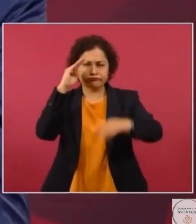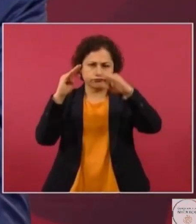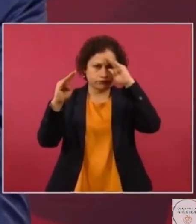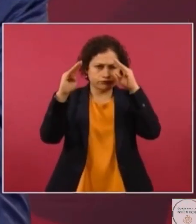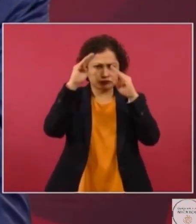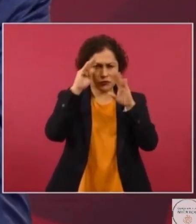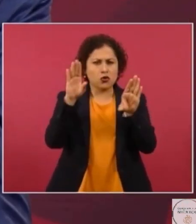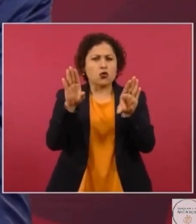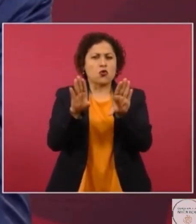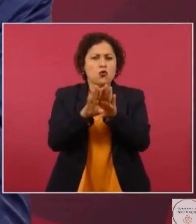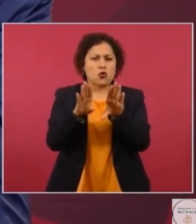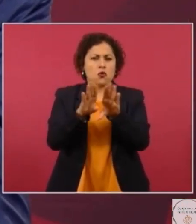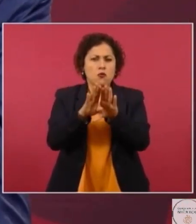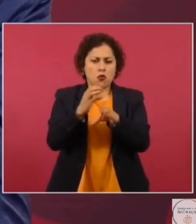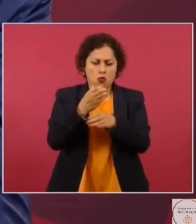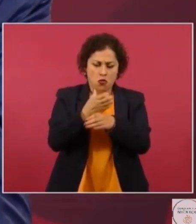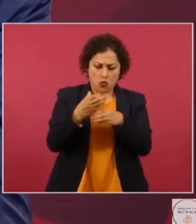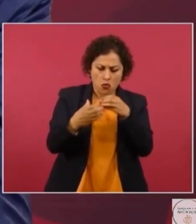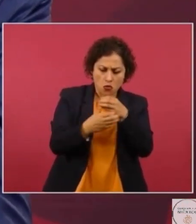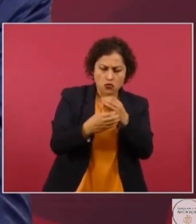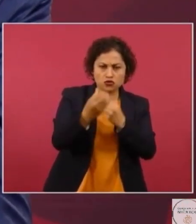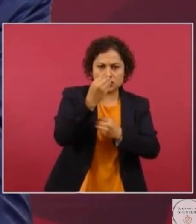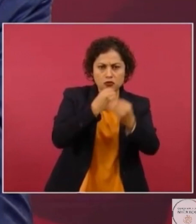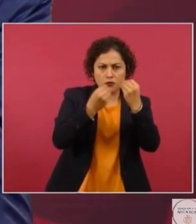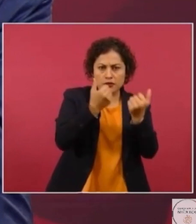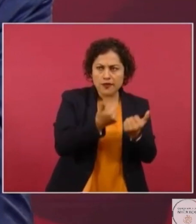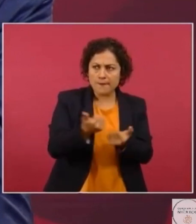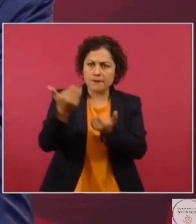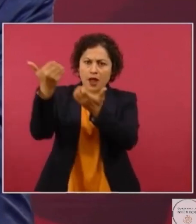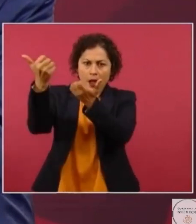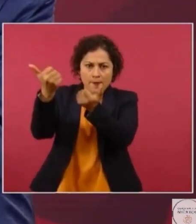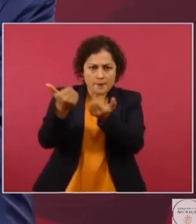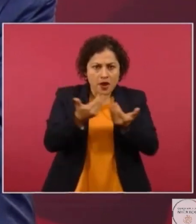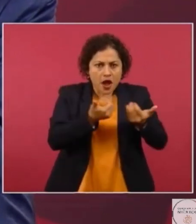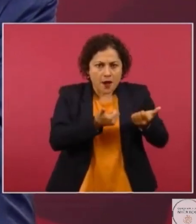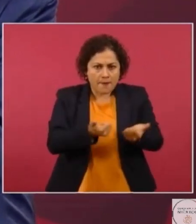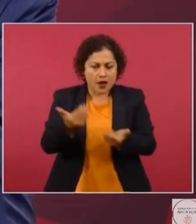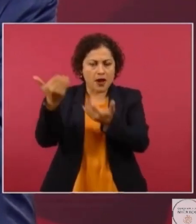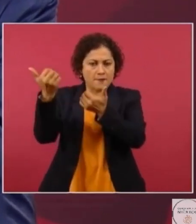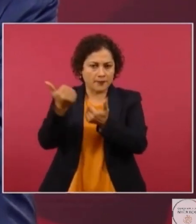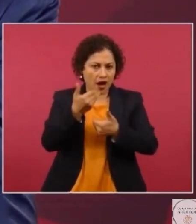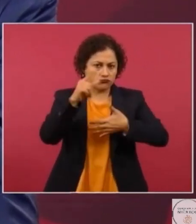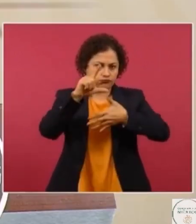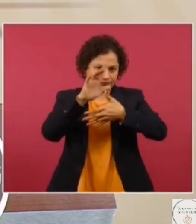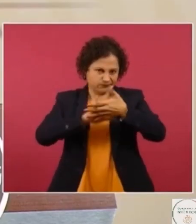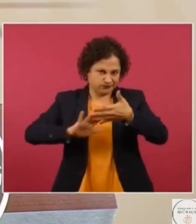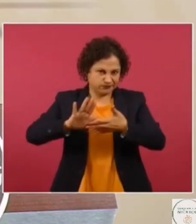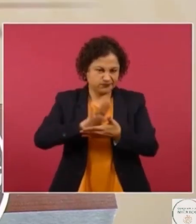exportación, importación de alimentos y de otros bienes,